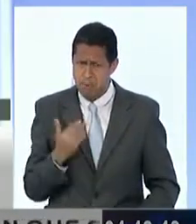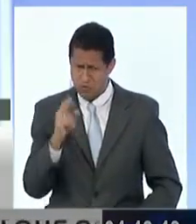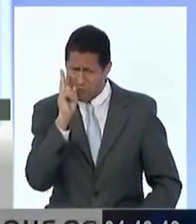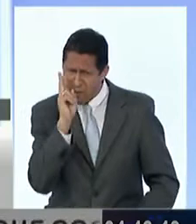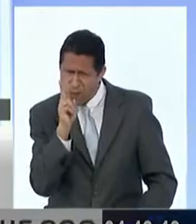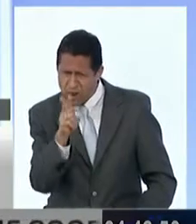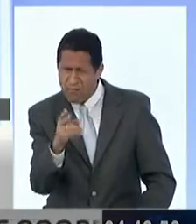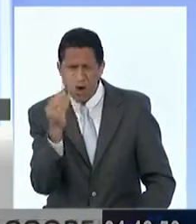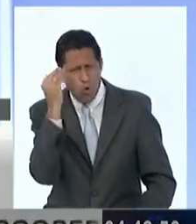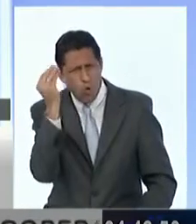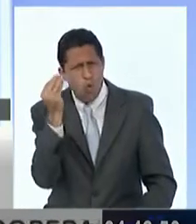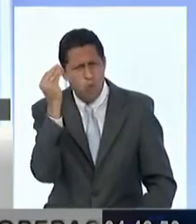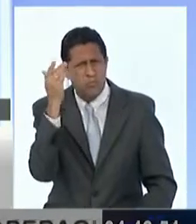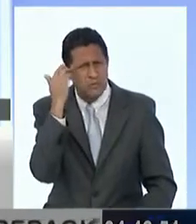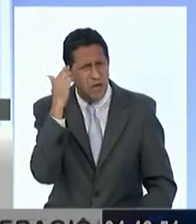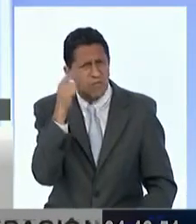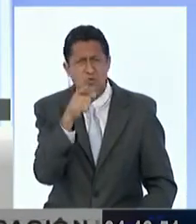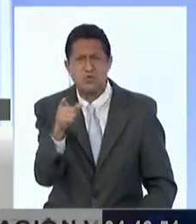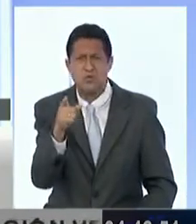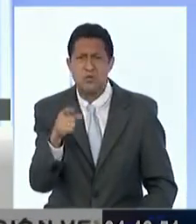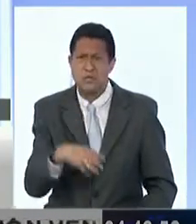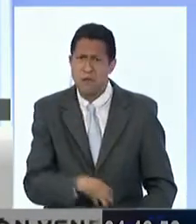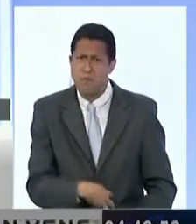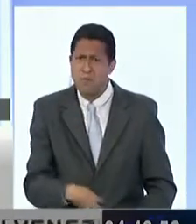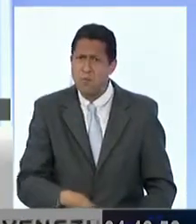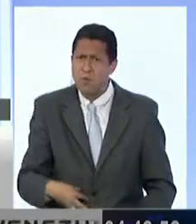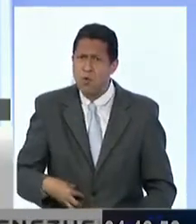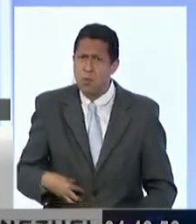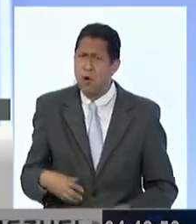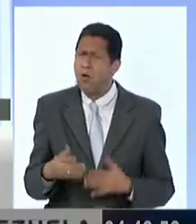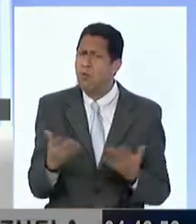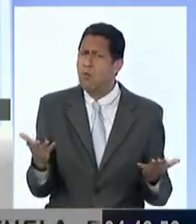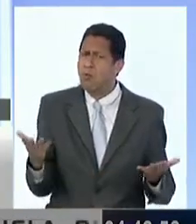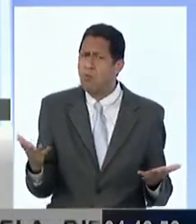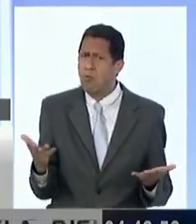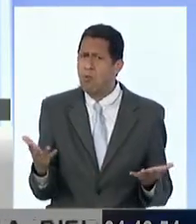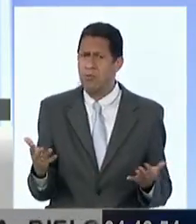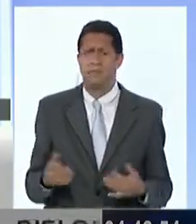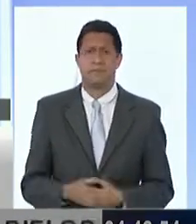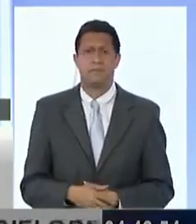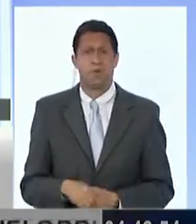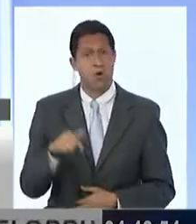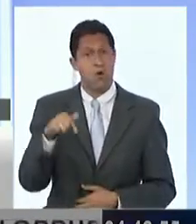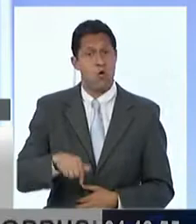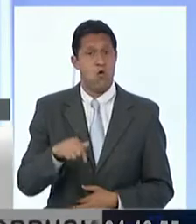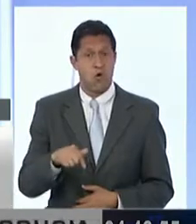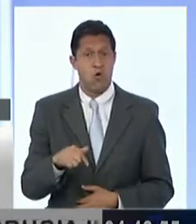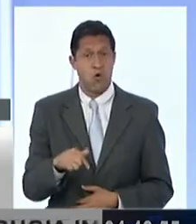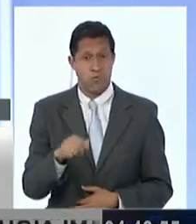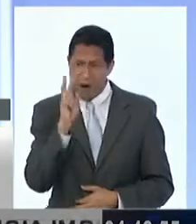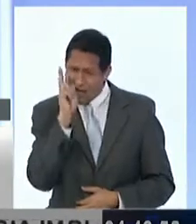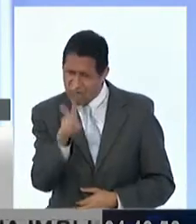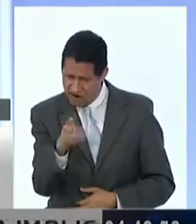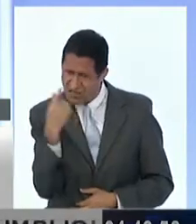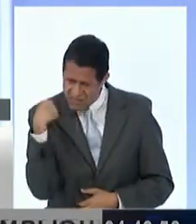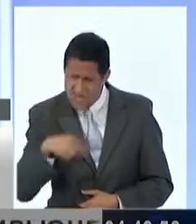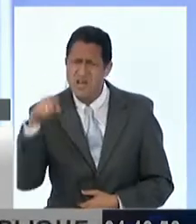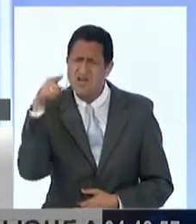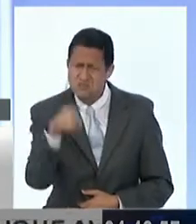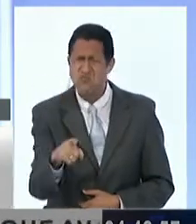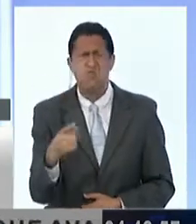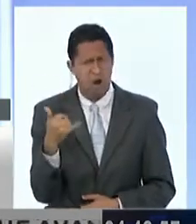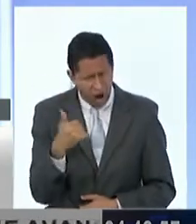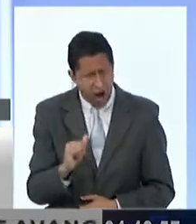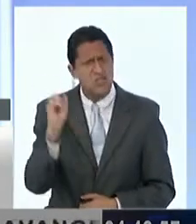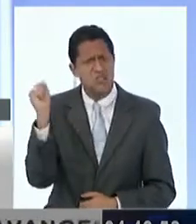hay para el tema de los fibromas cual es cómo es hoy en día la detección de este tipo de